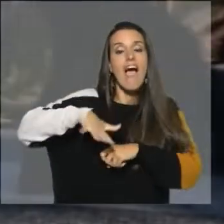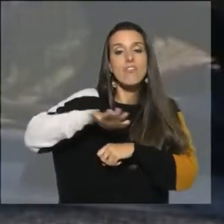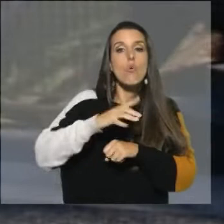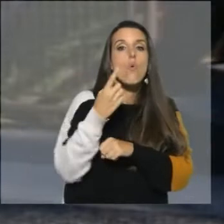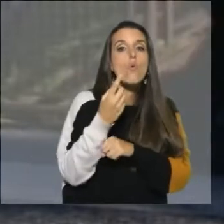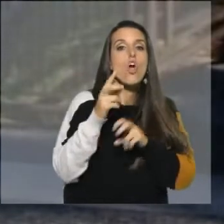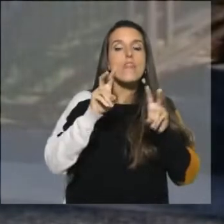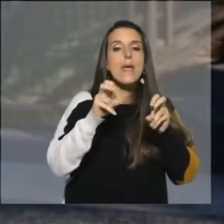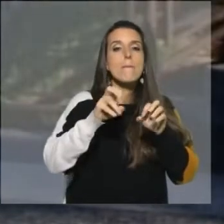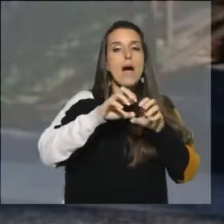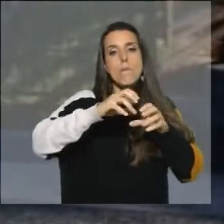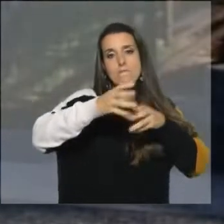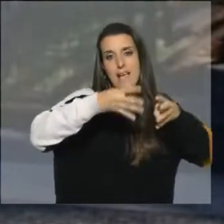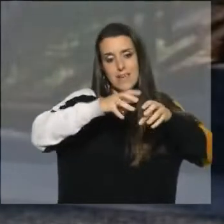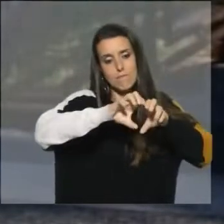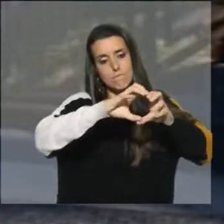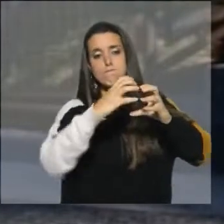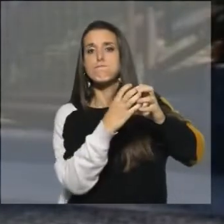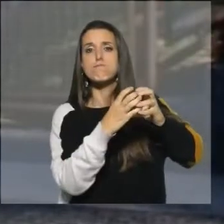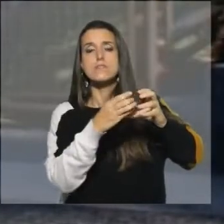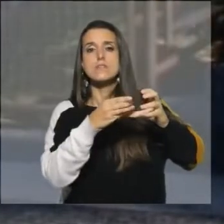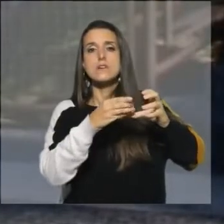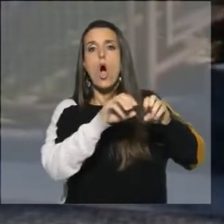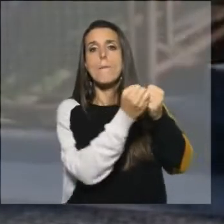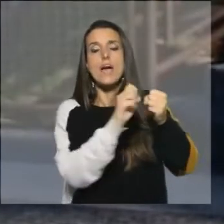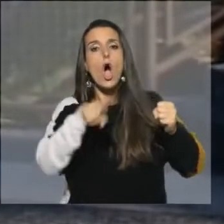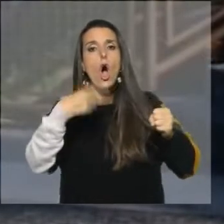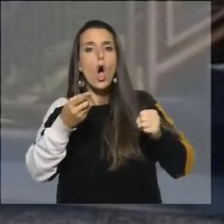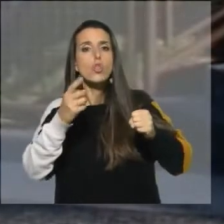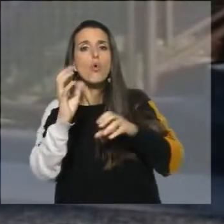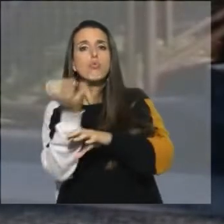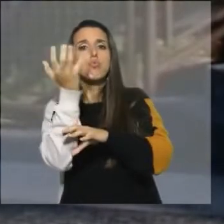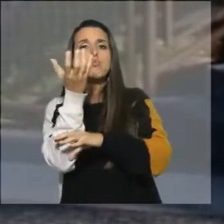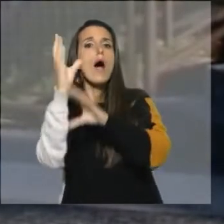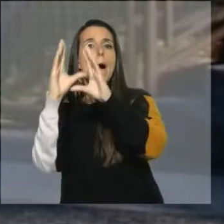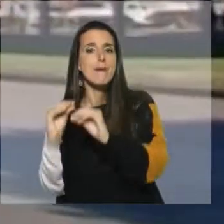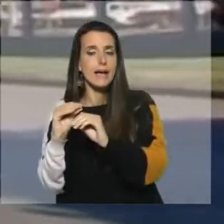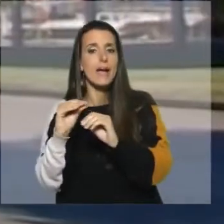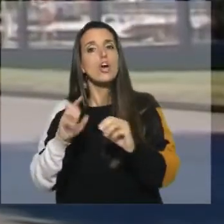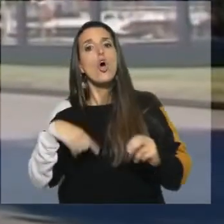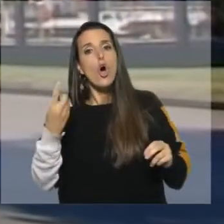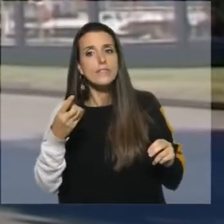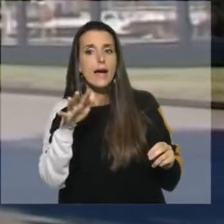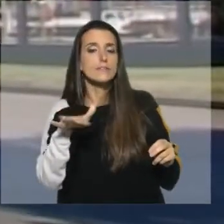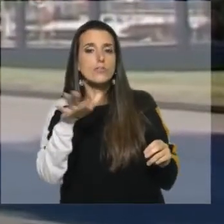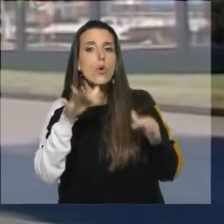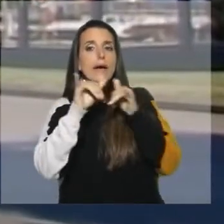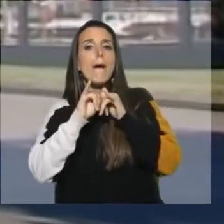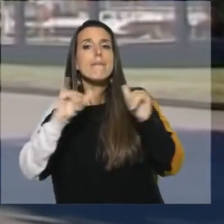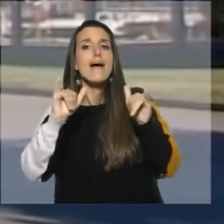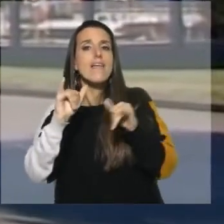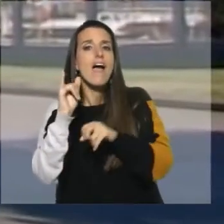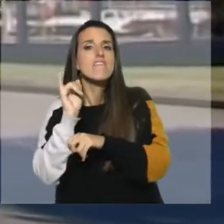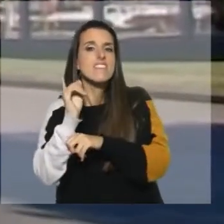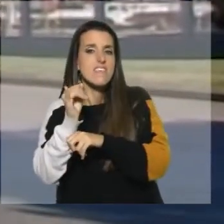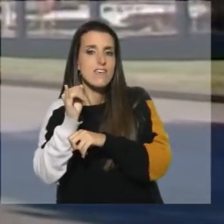la rotura de una válvula otro cuando se apagó voluntariamente la llama de la refinería y el restante en el marco de la campaña por el referéndum de